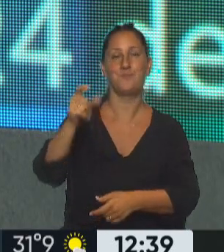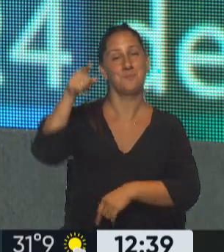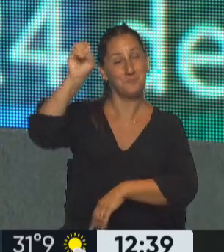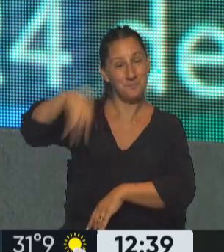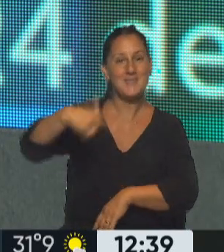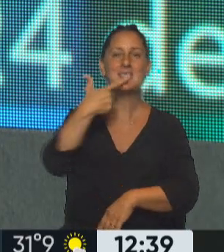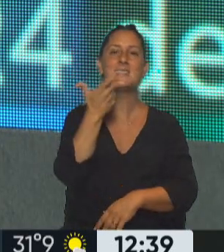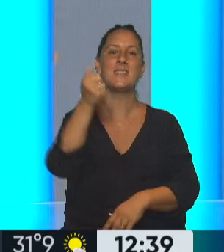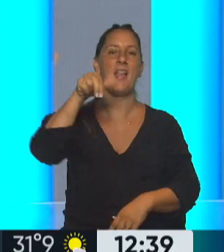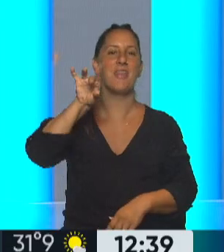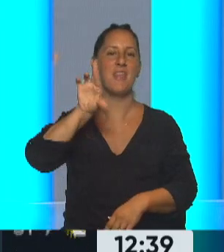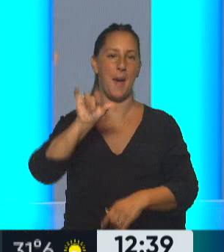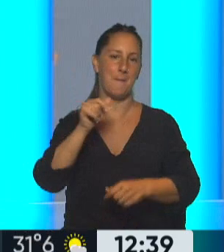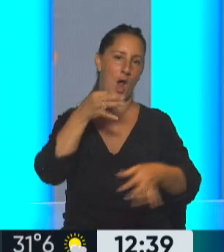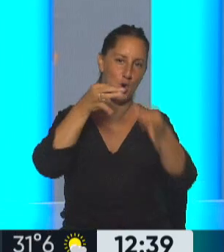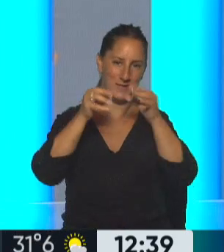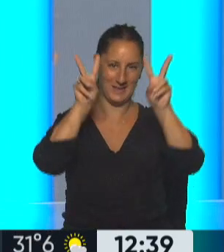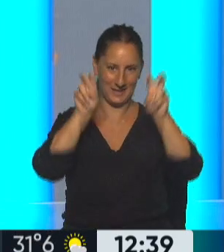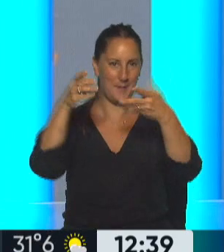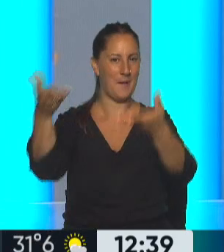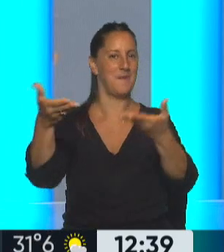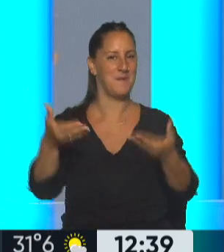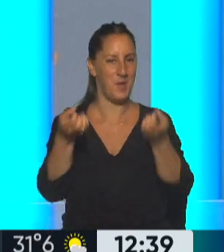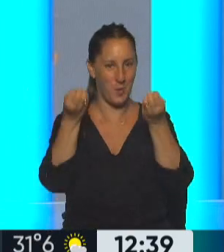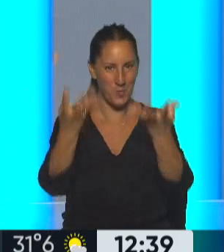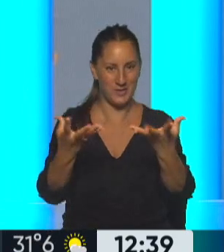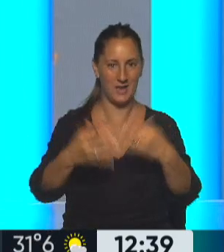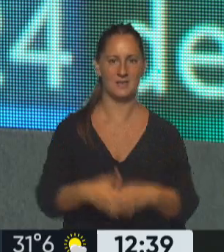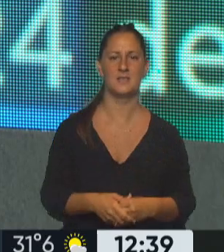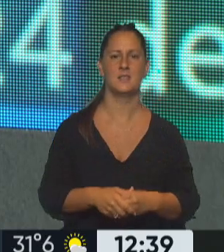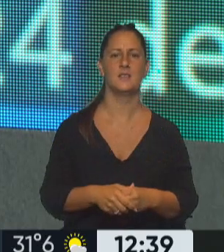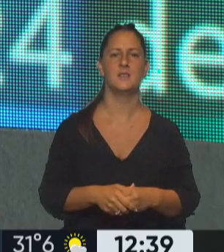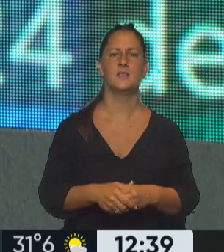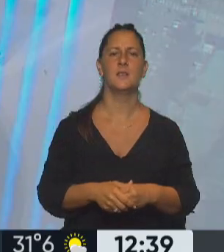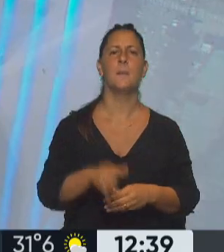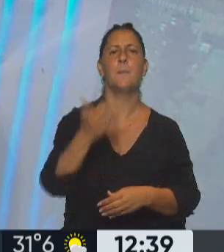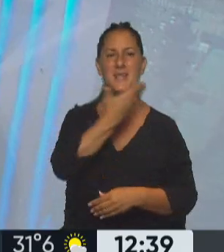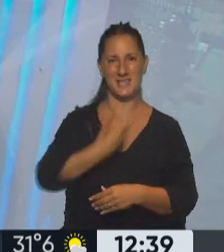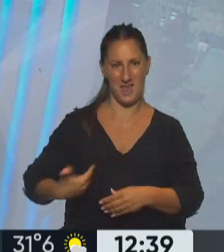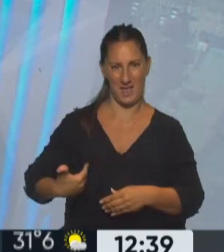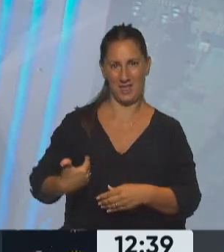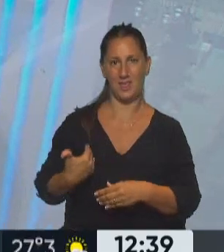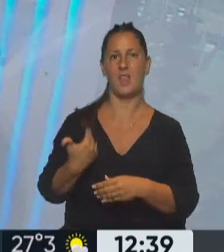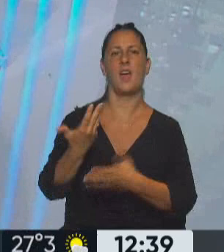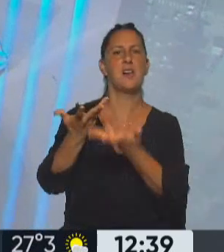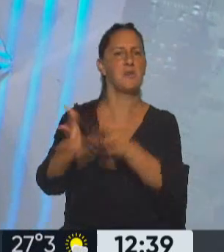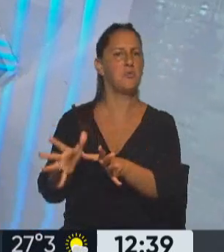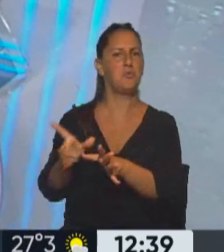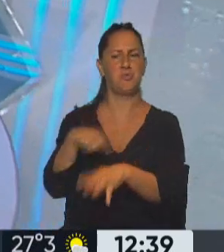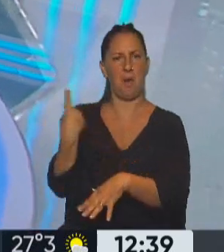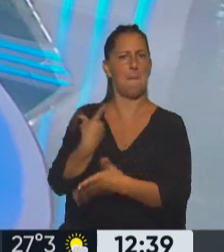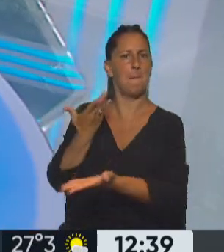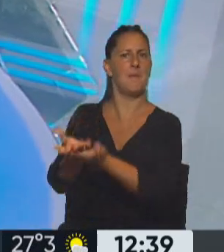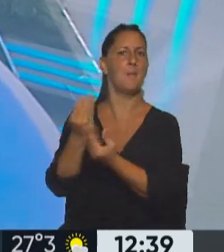analizar y tratar este tema. Sandra, bienvenida. ¿Cómo estamos? ¿Qué tal, Pablo? Buenas tardes a ¿Por qué este todos y pedido de todas. renuncia a Lasso? A ver. Bueno, podríamos decir ante todo que estaban en mesa